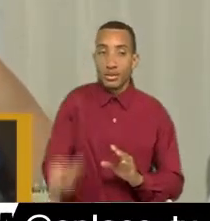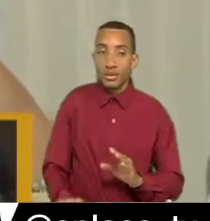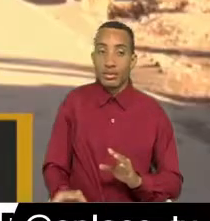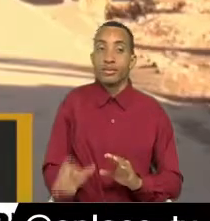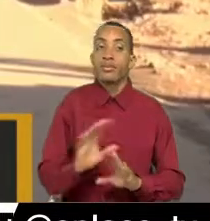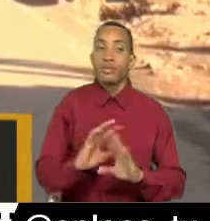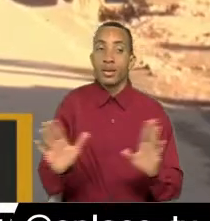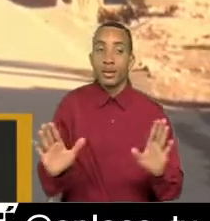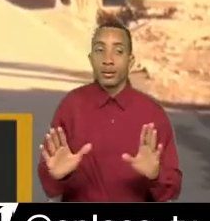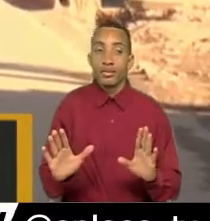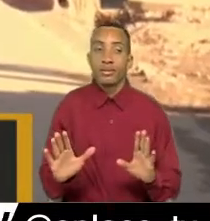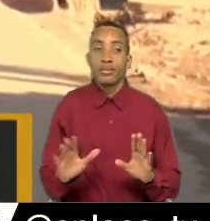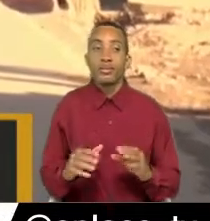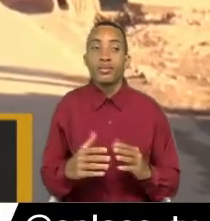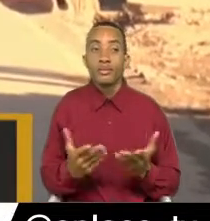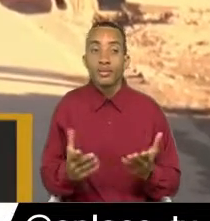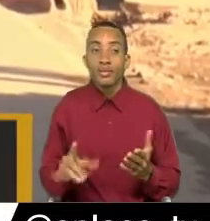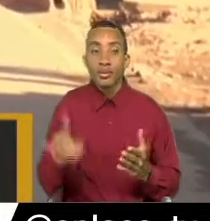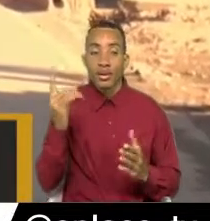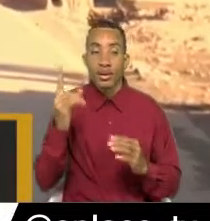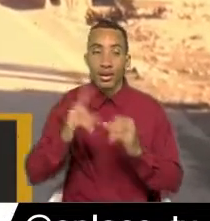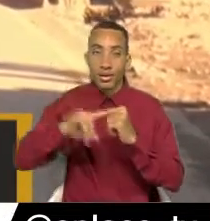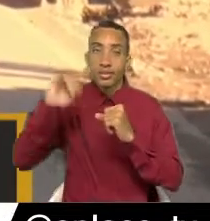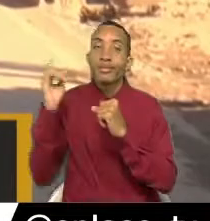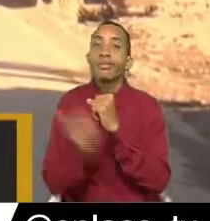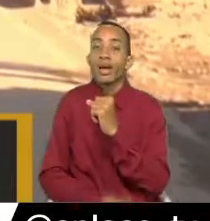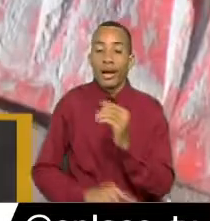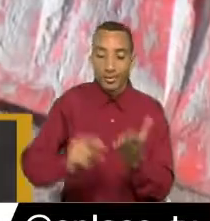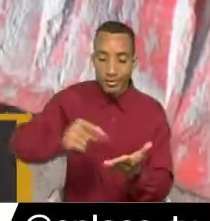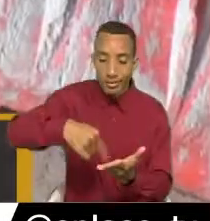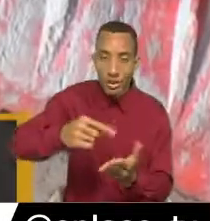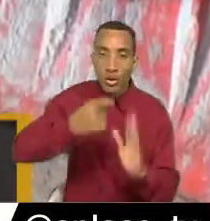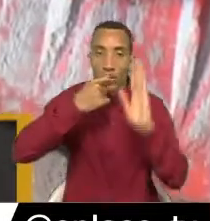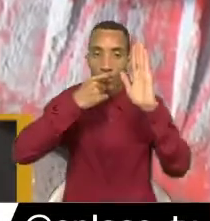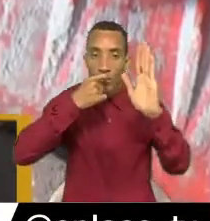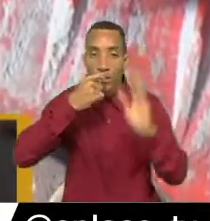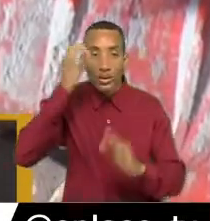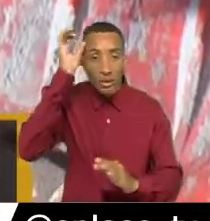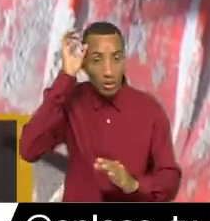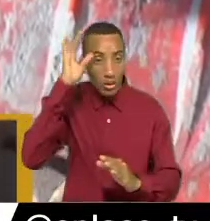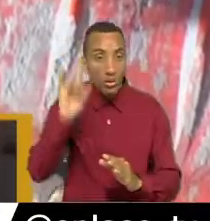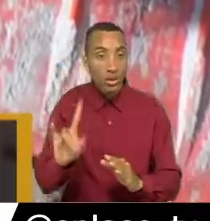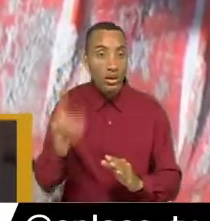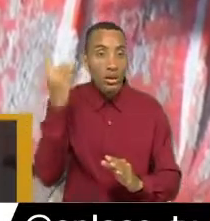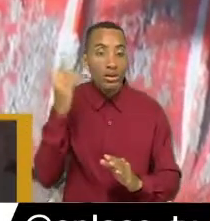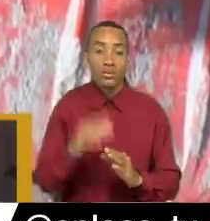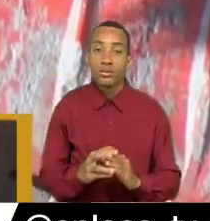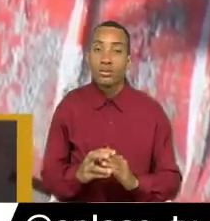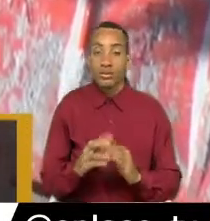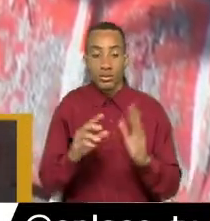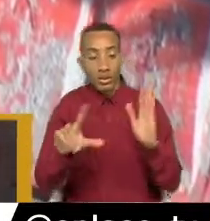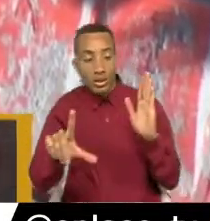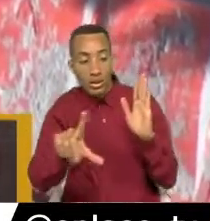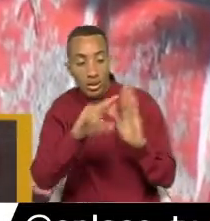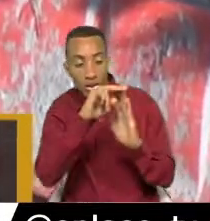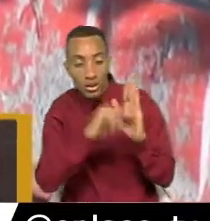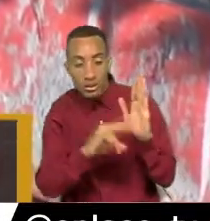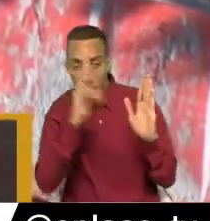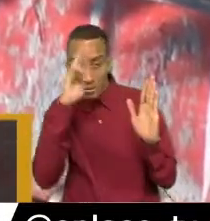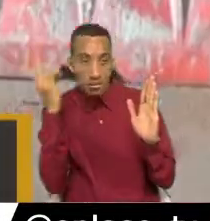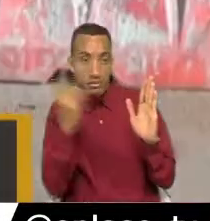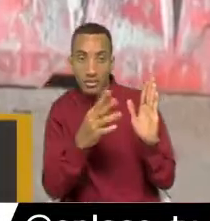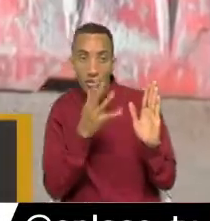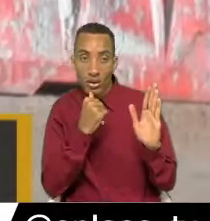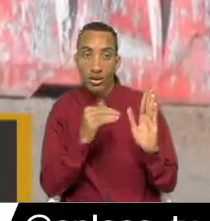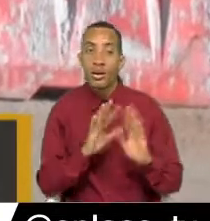la penosa tarea de que le van a imponer un comparendo o una sanción por el no cumplimiento de la norma. Entonces, que esto no vaya a